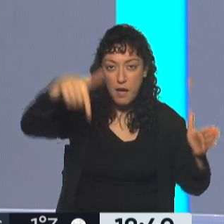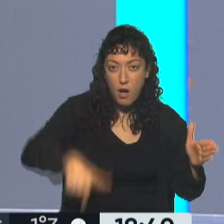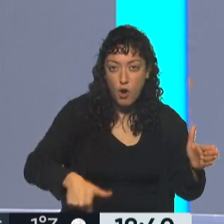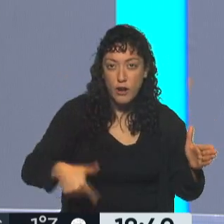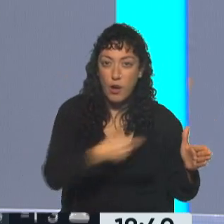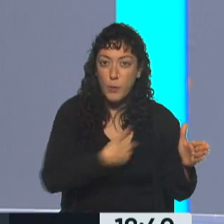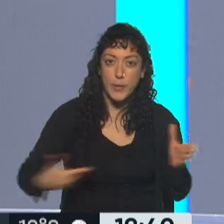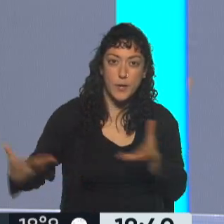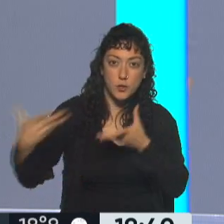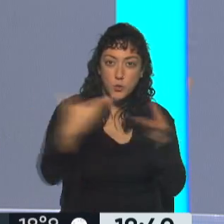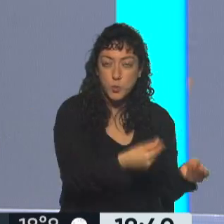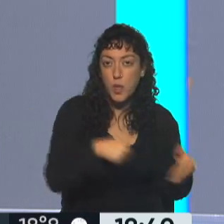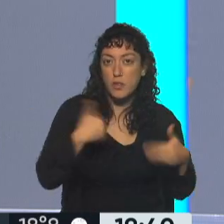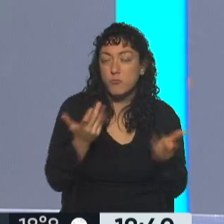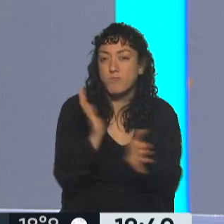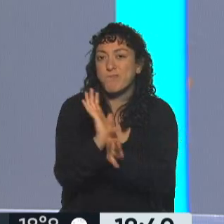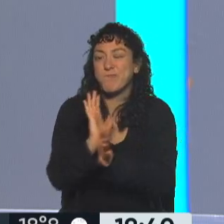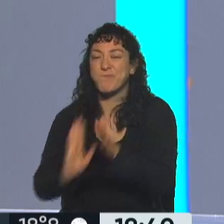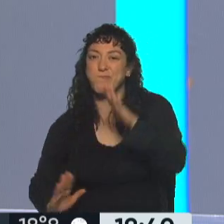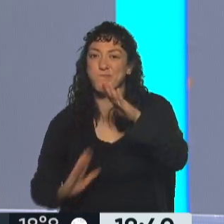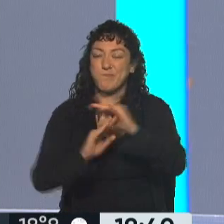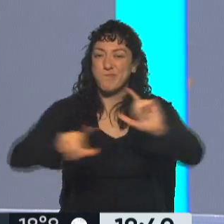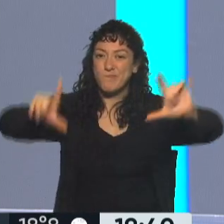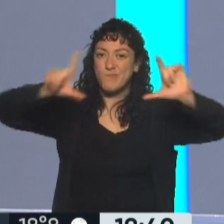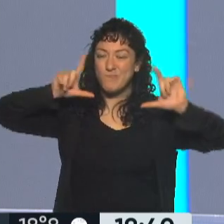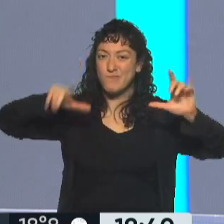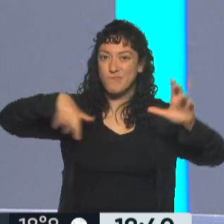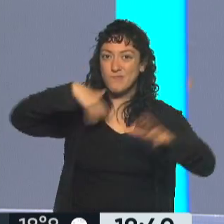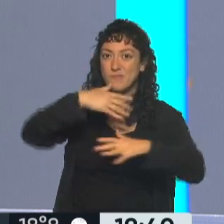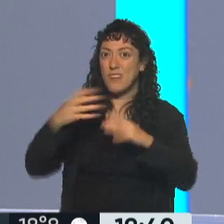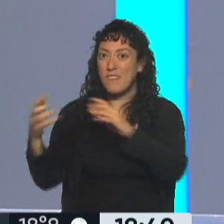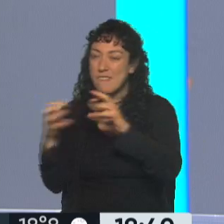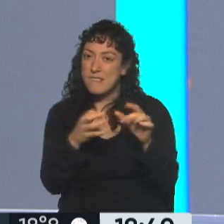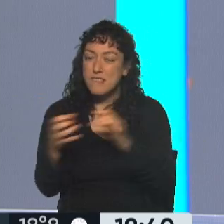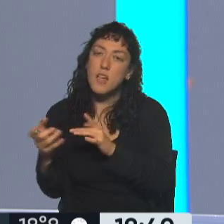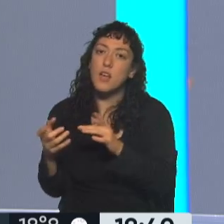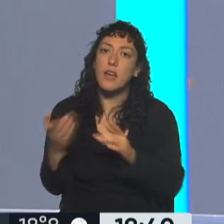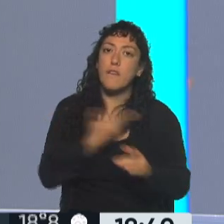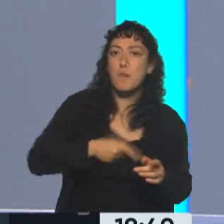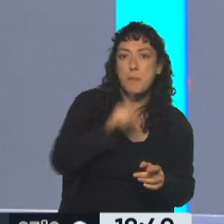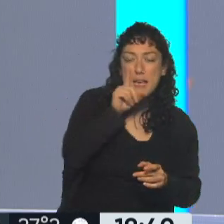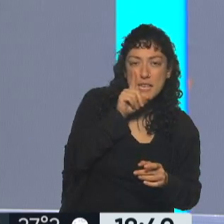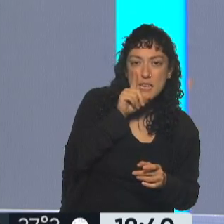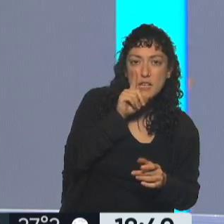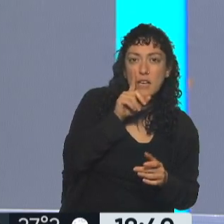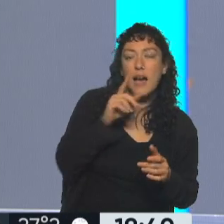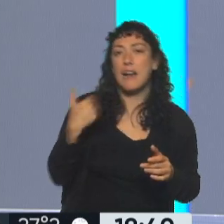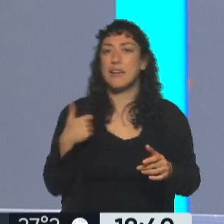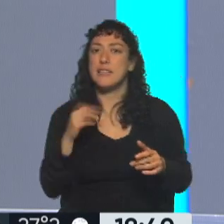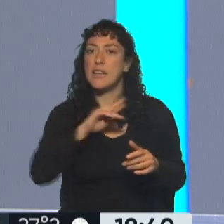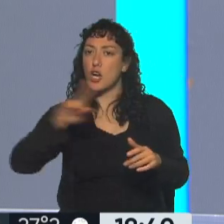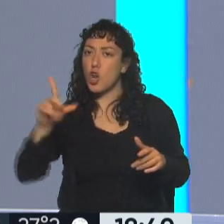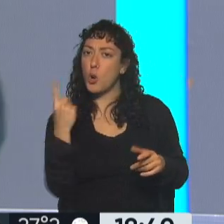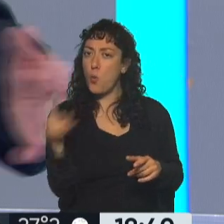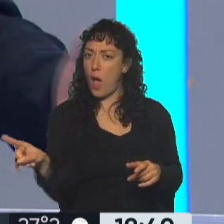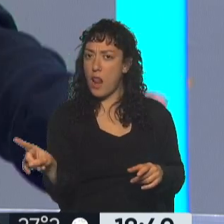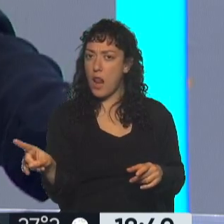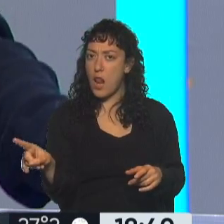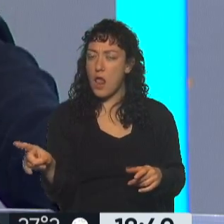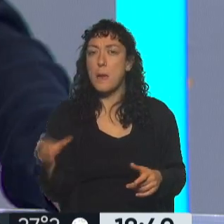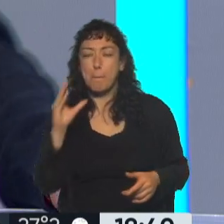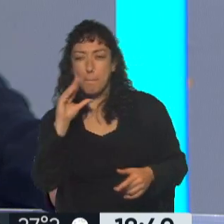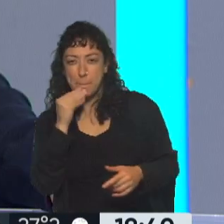¿Cómo vivís las PASO? Bueno, con mucha expectativa de la posibilidad de que el campo nacional y popular haga una gran elección. Yo